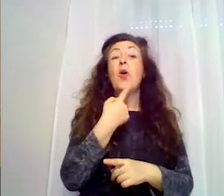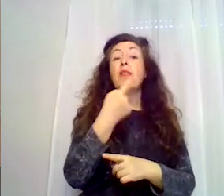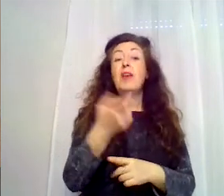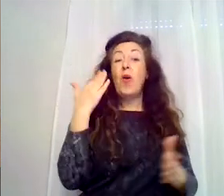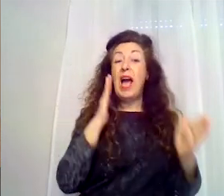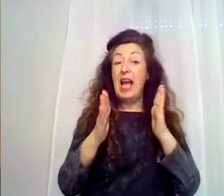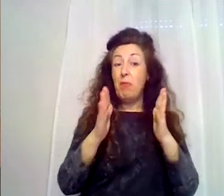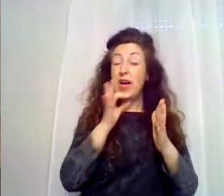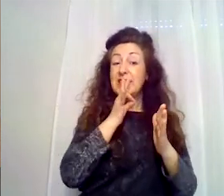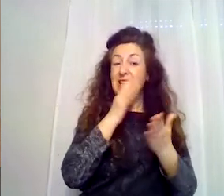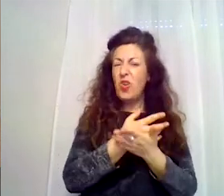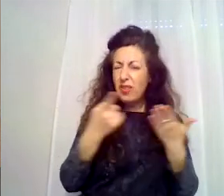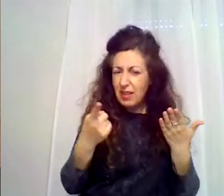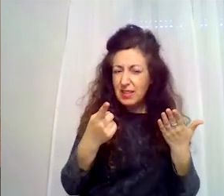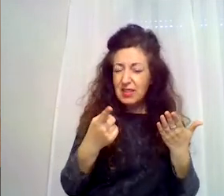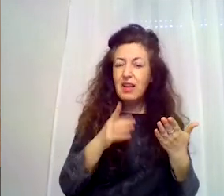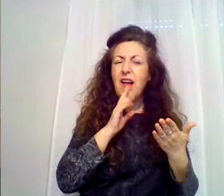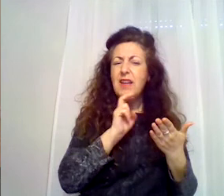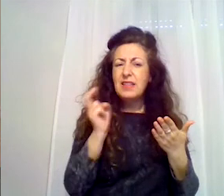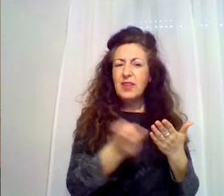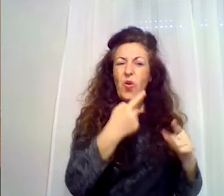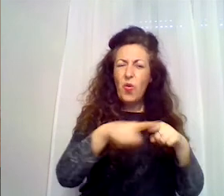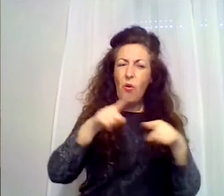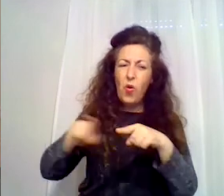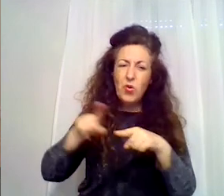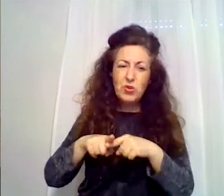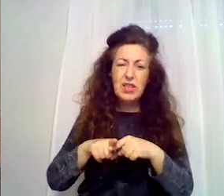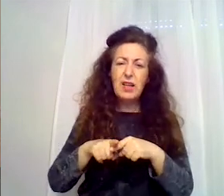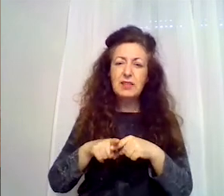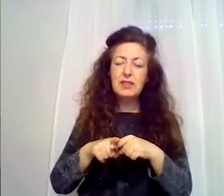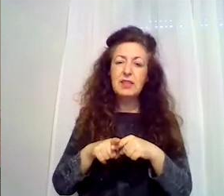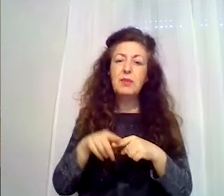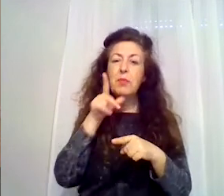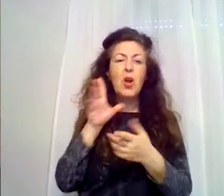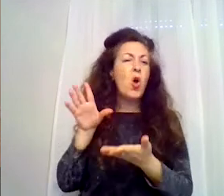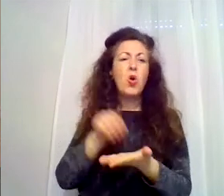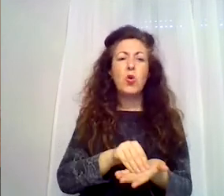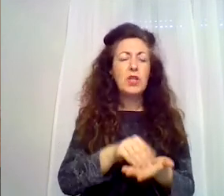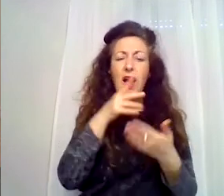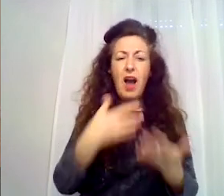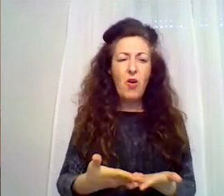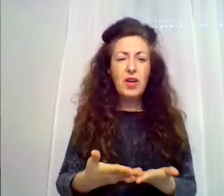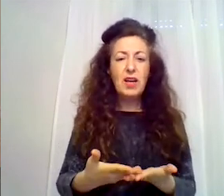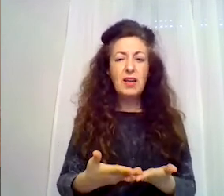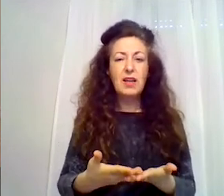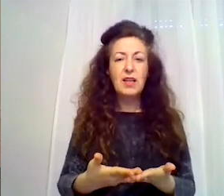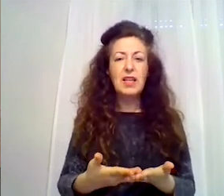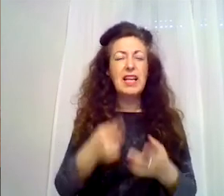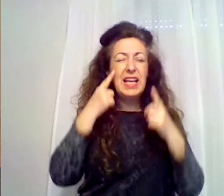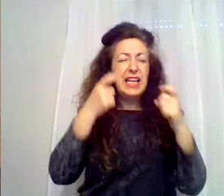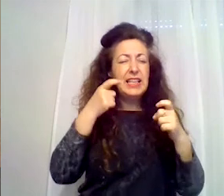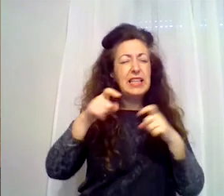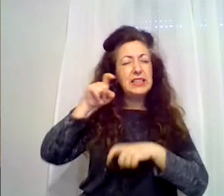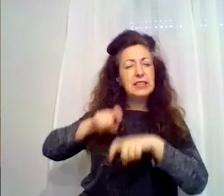novelas ejemplares, realiza una panoplia de personajes masculinos y femeninos memorables, y era